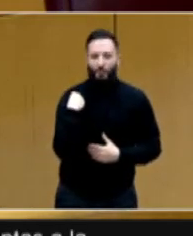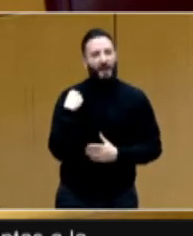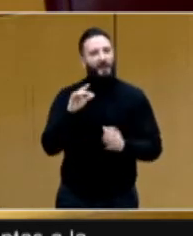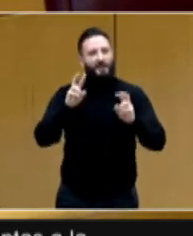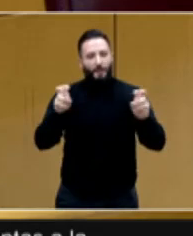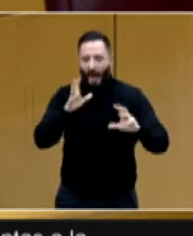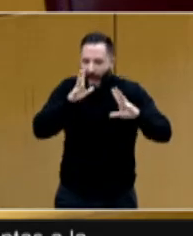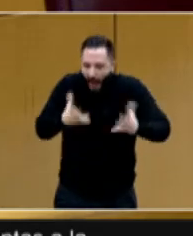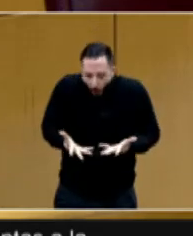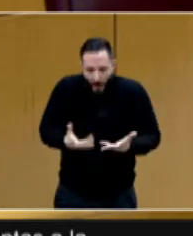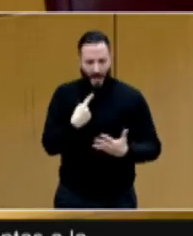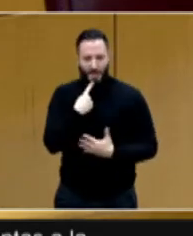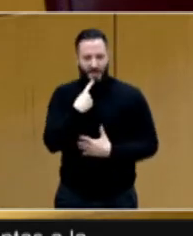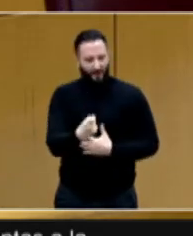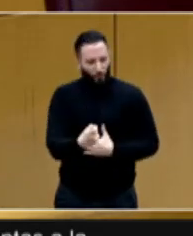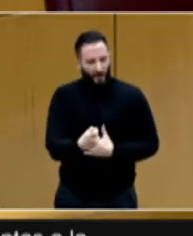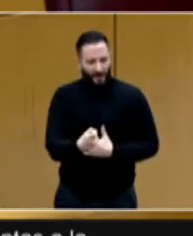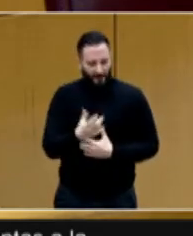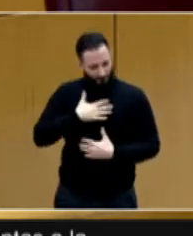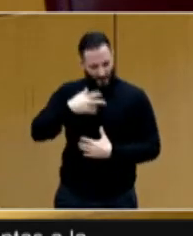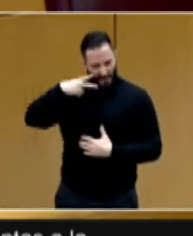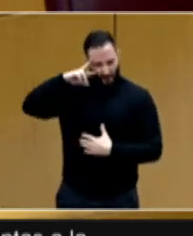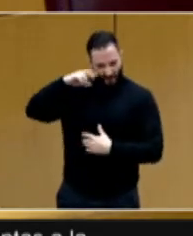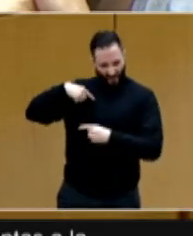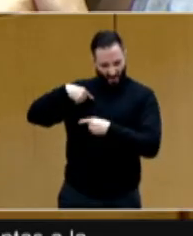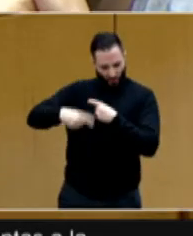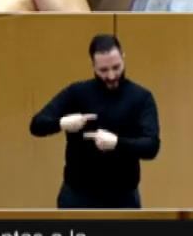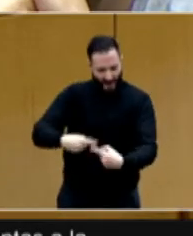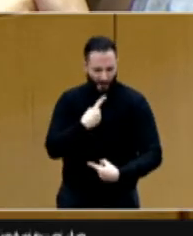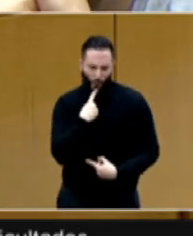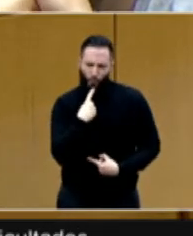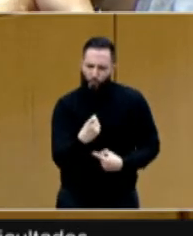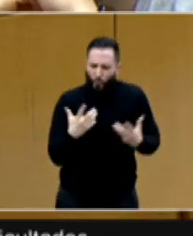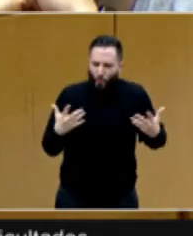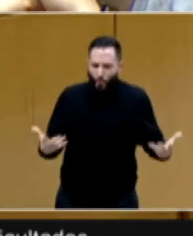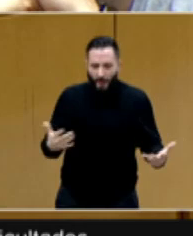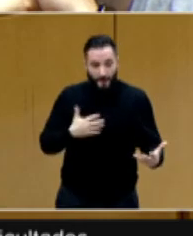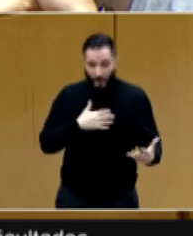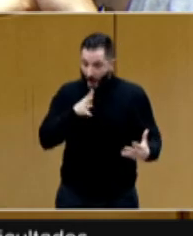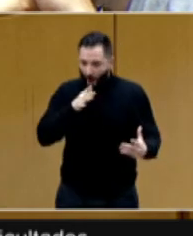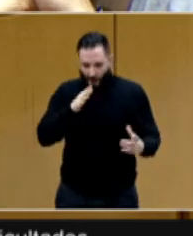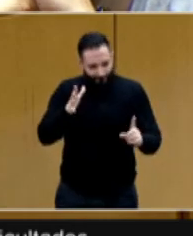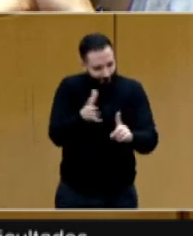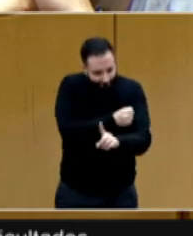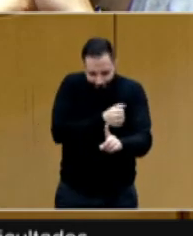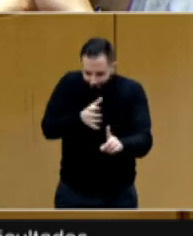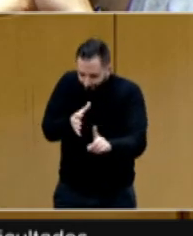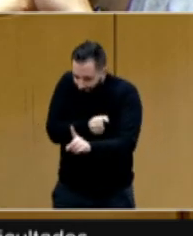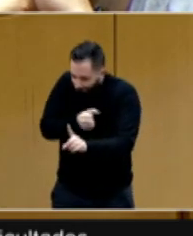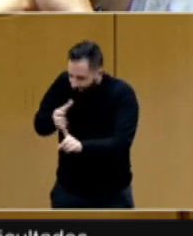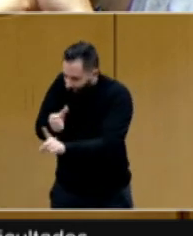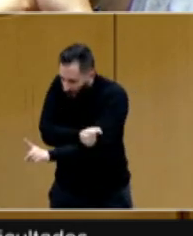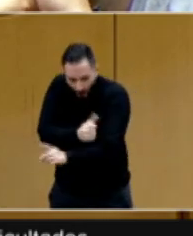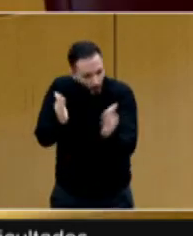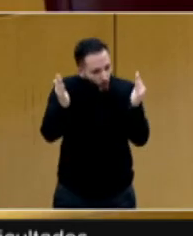hay ahora en mi experiencia diaria No las he encontrado Pero porque no